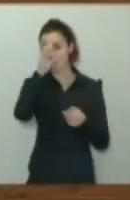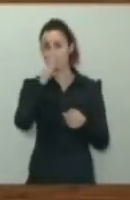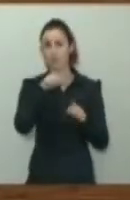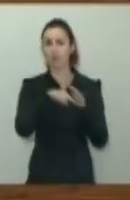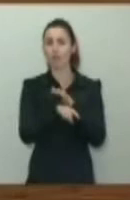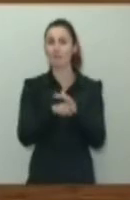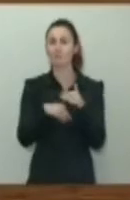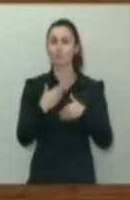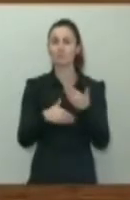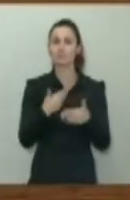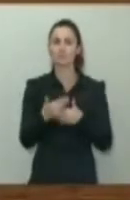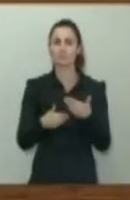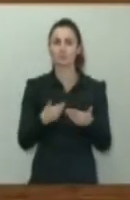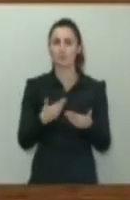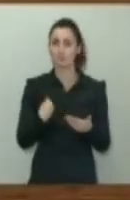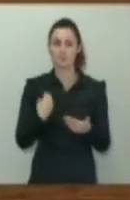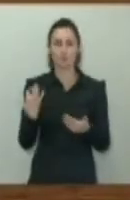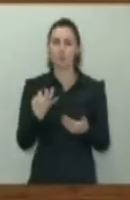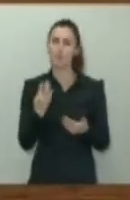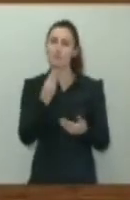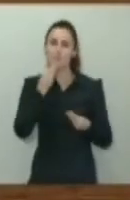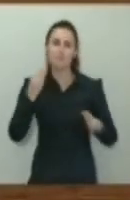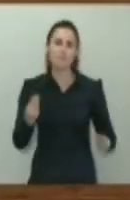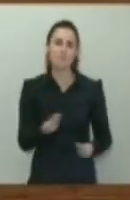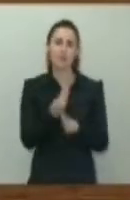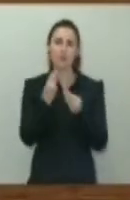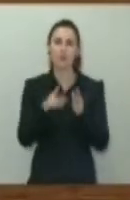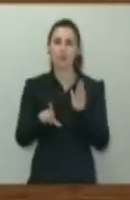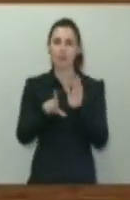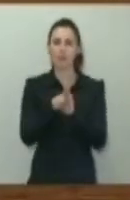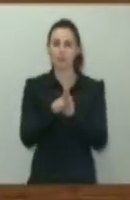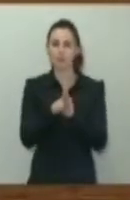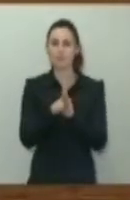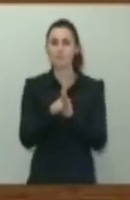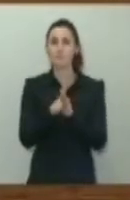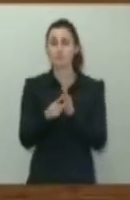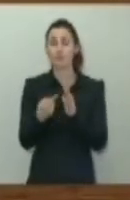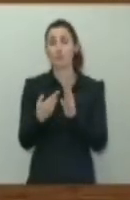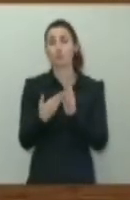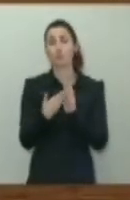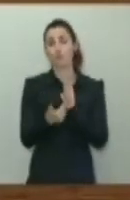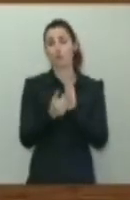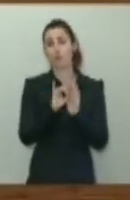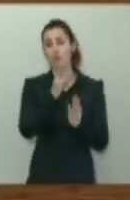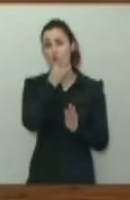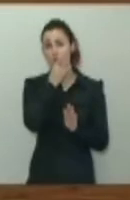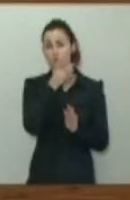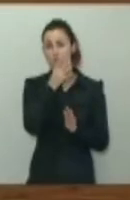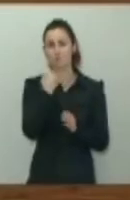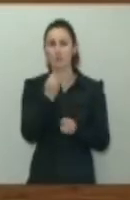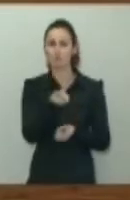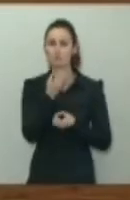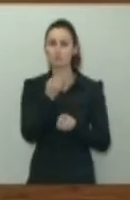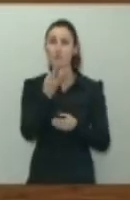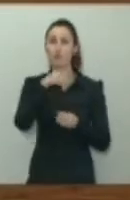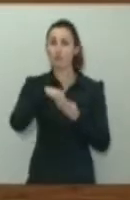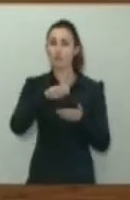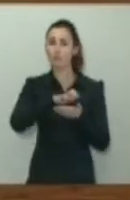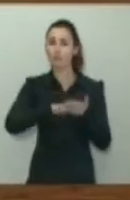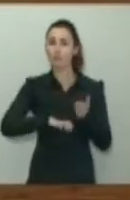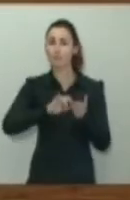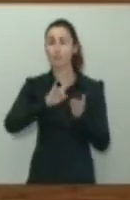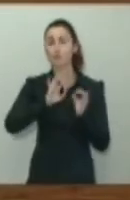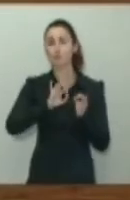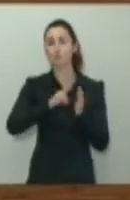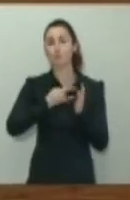parlamentaria seamos capaces de mejorar esta ley y de corregir aquellos errores, en algunos casos manifiestos, que contiene el proyecto de ley. Pero, en todo